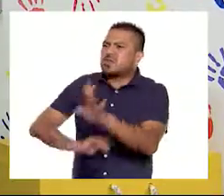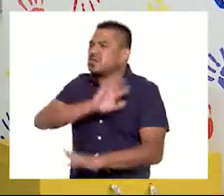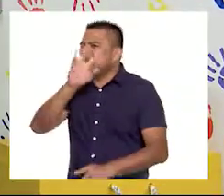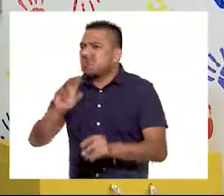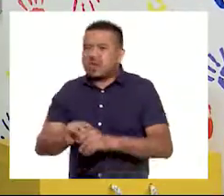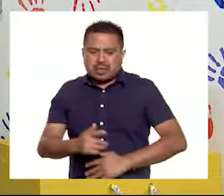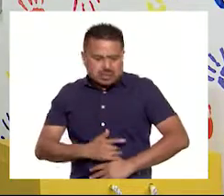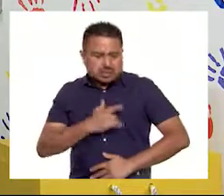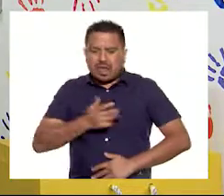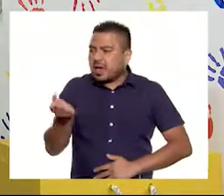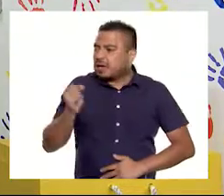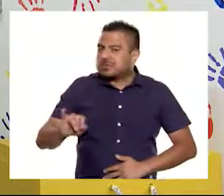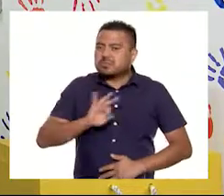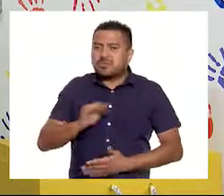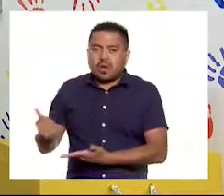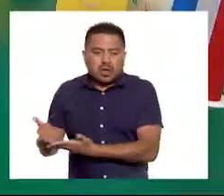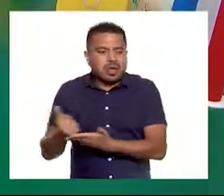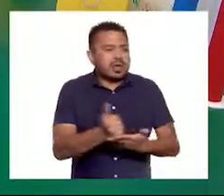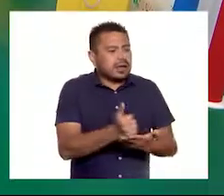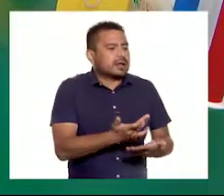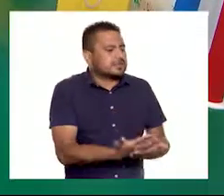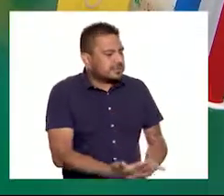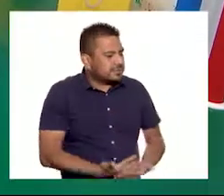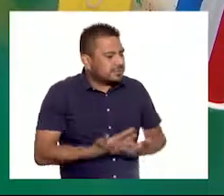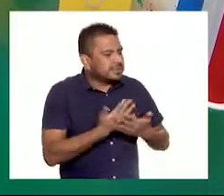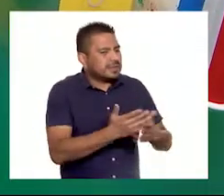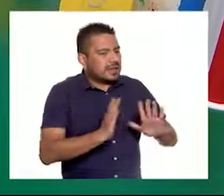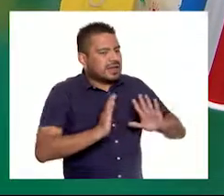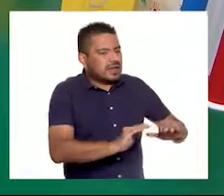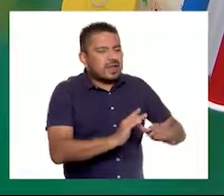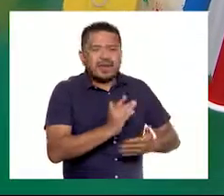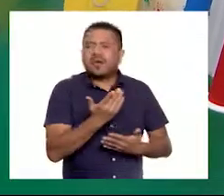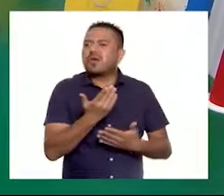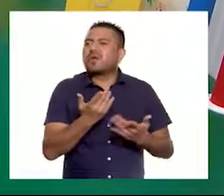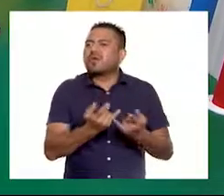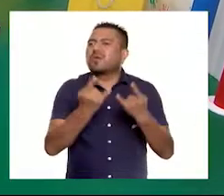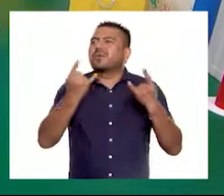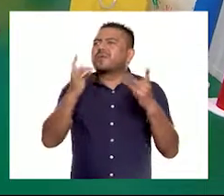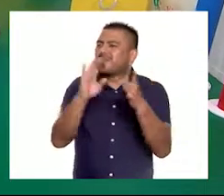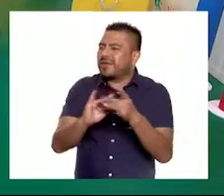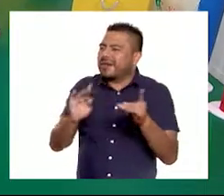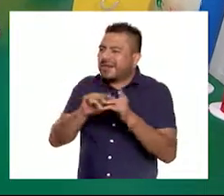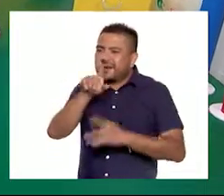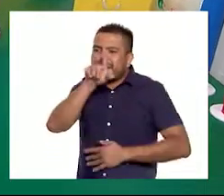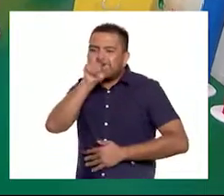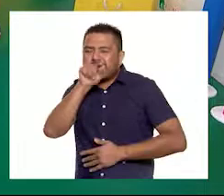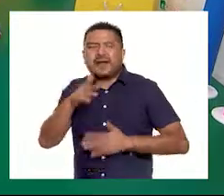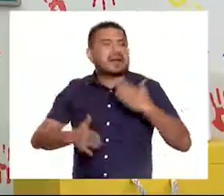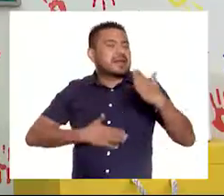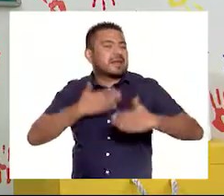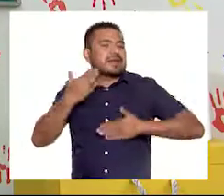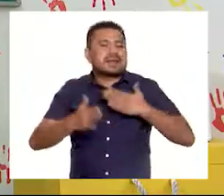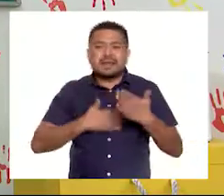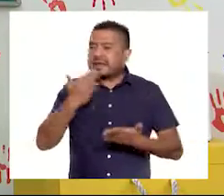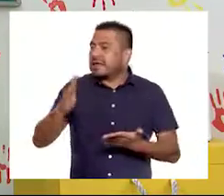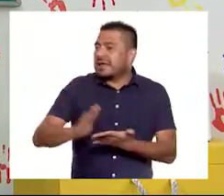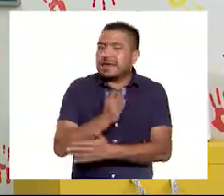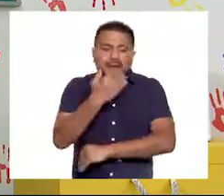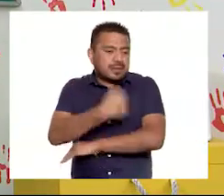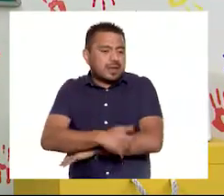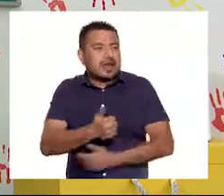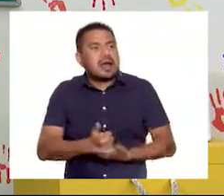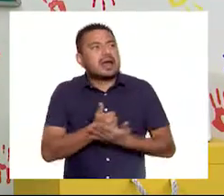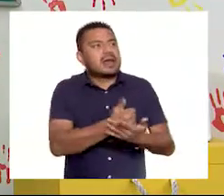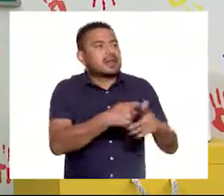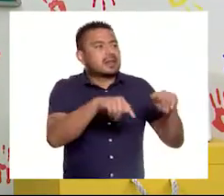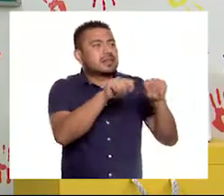ella sentía. Así ella pudo ayudarlo a esperar. Le enseñó a contarle cuentos a las gallinas, a divertirse. Y mientras ayudaba a su